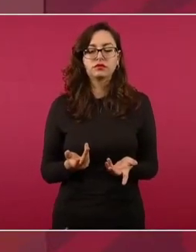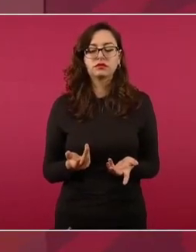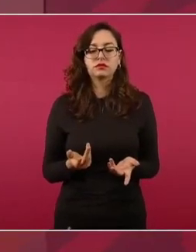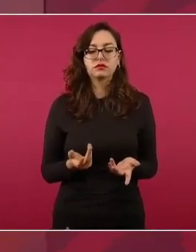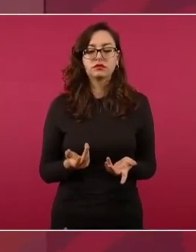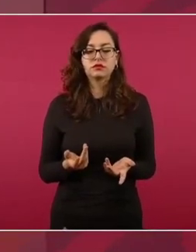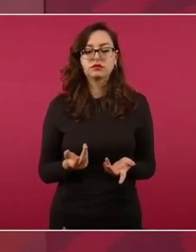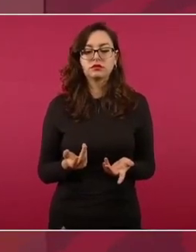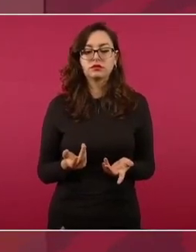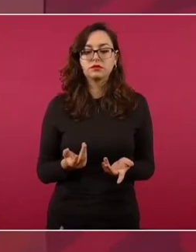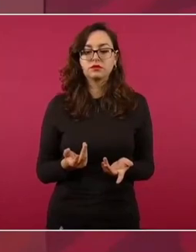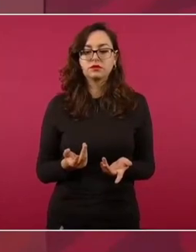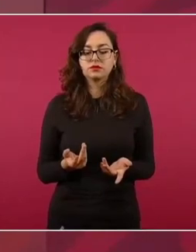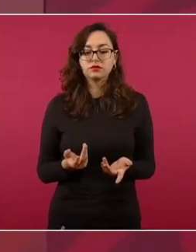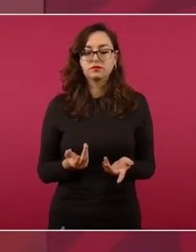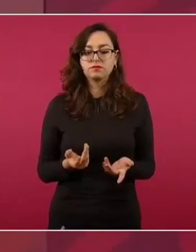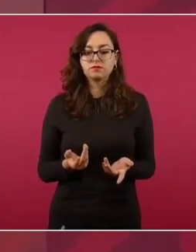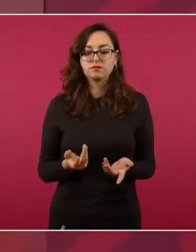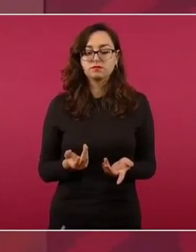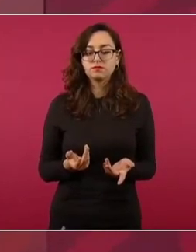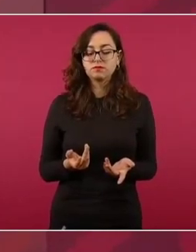y